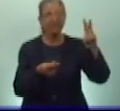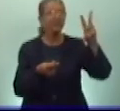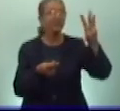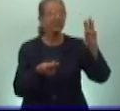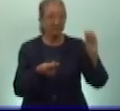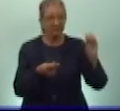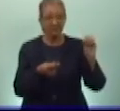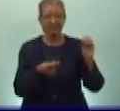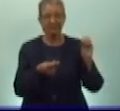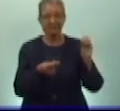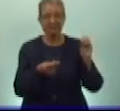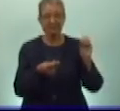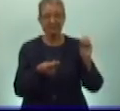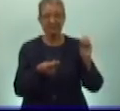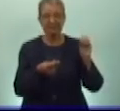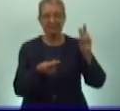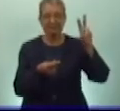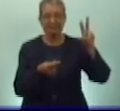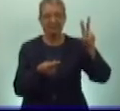30,